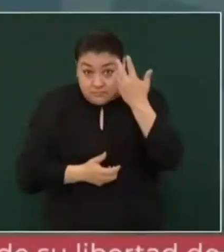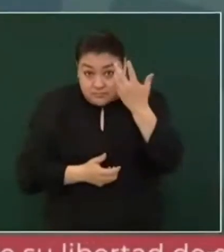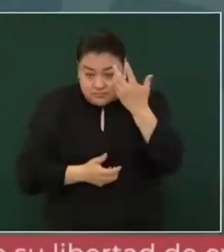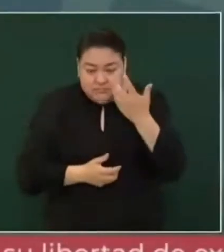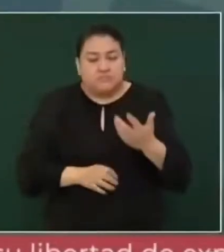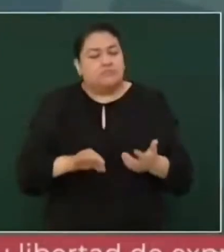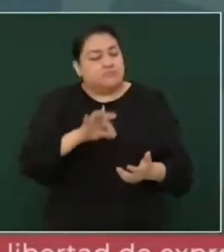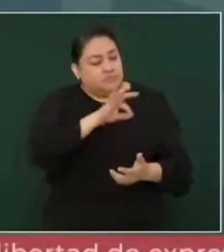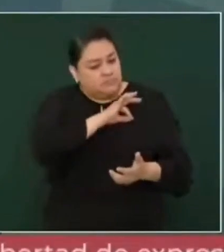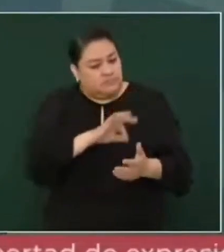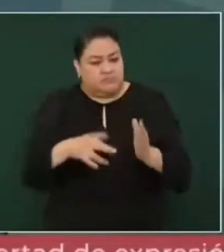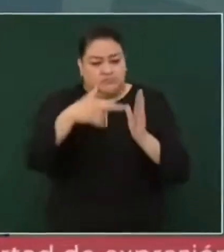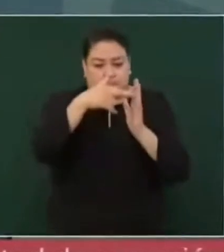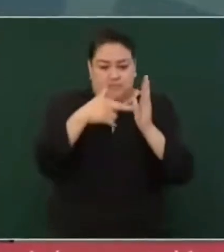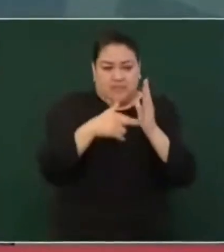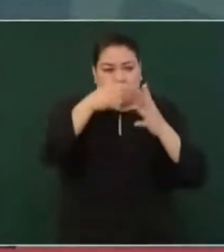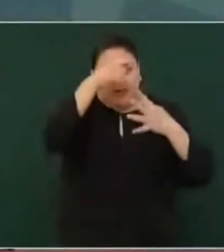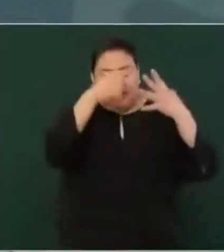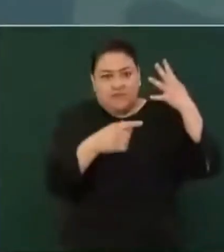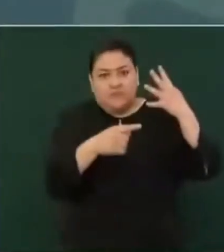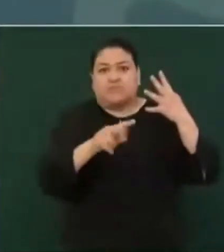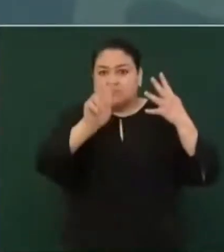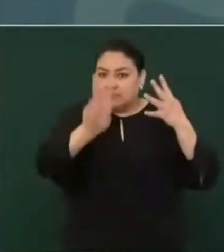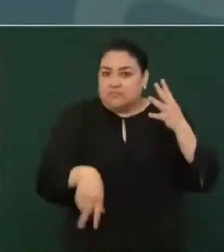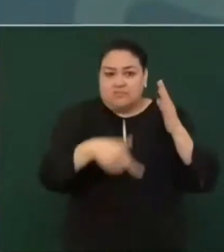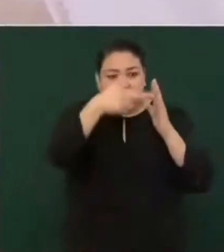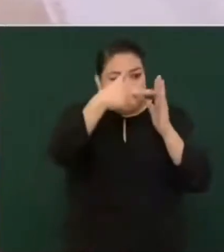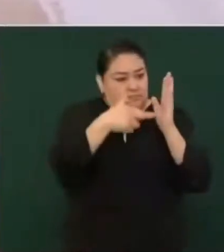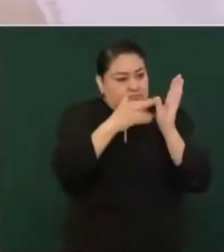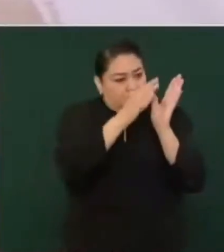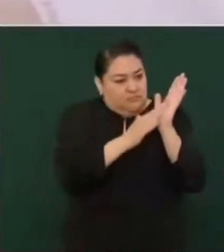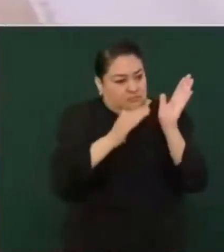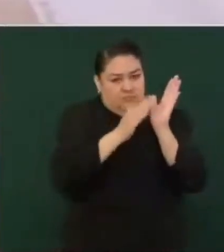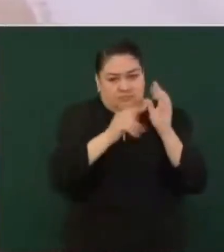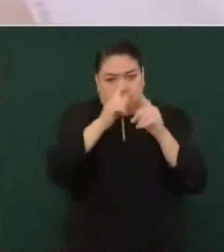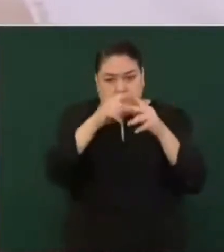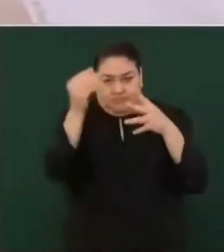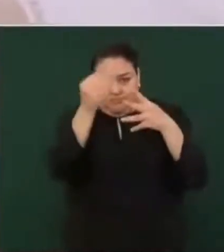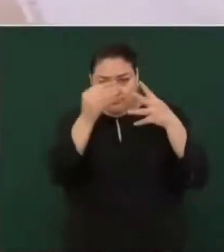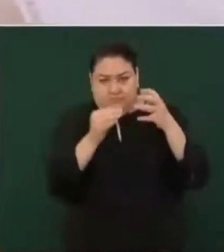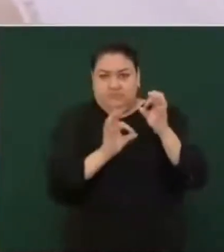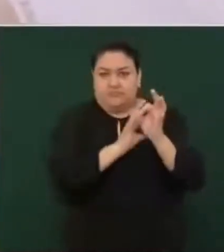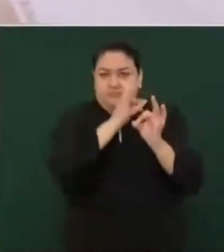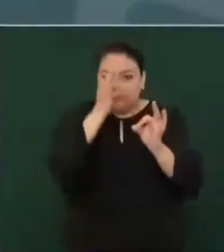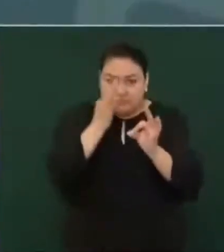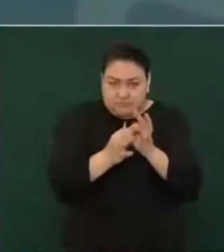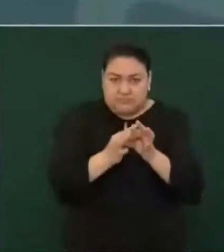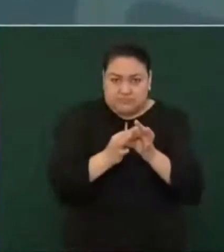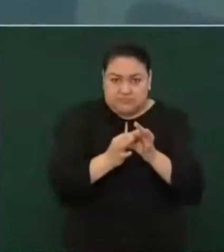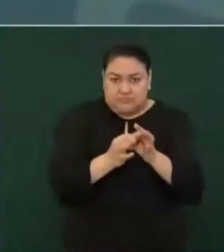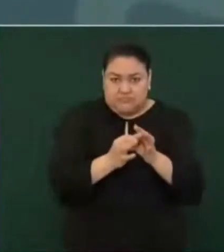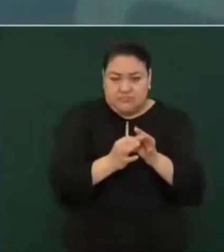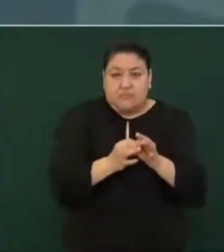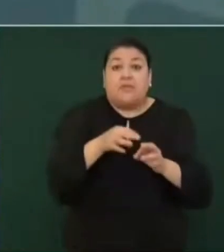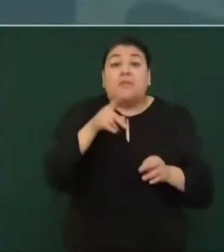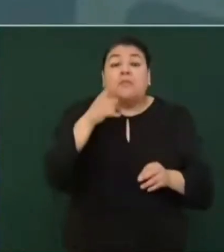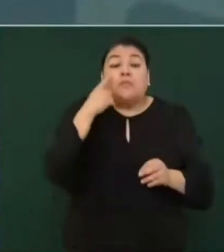pueda hacer un trámite legal y no